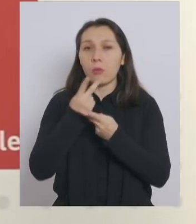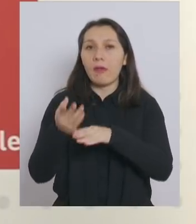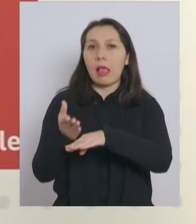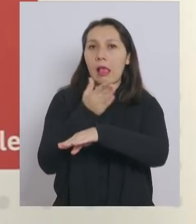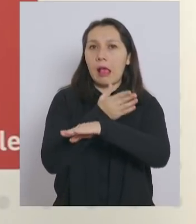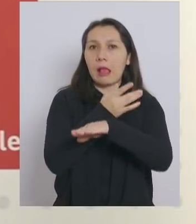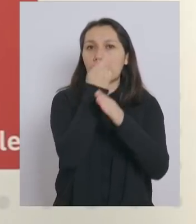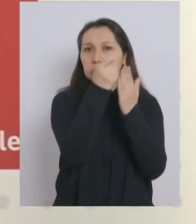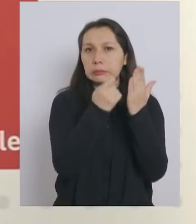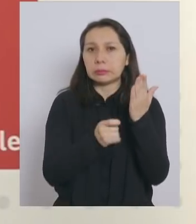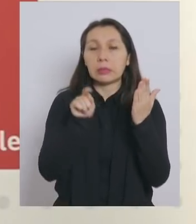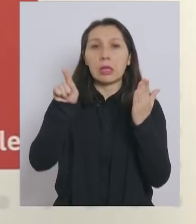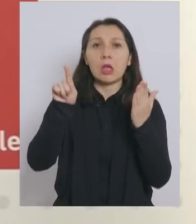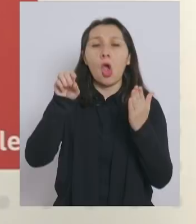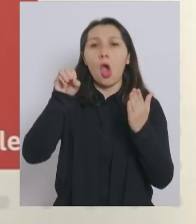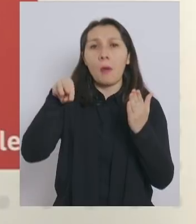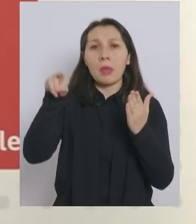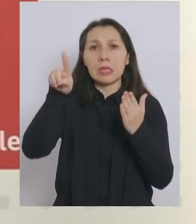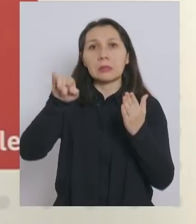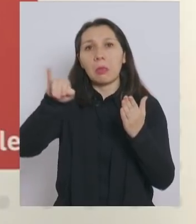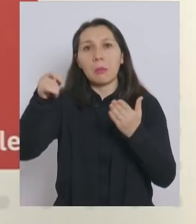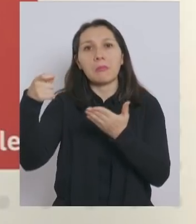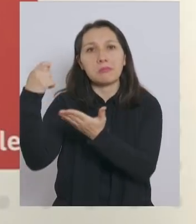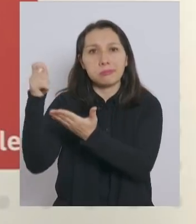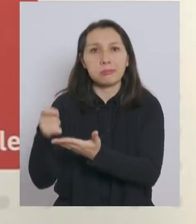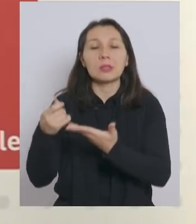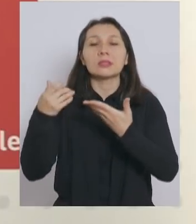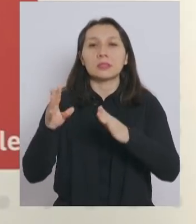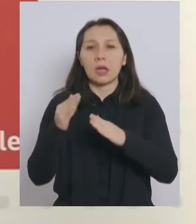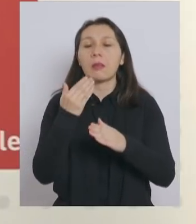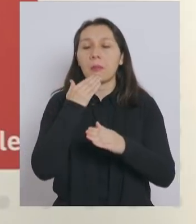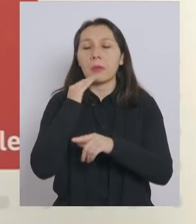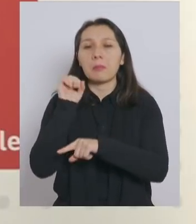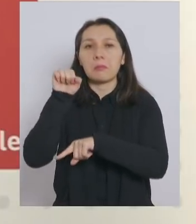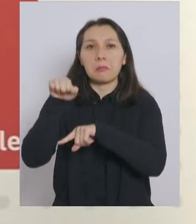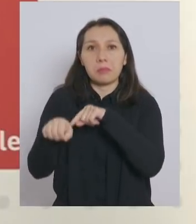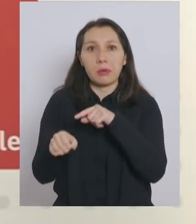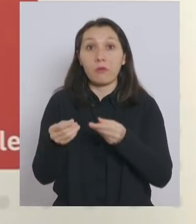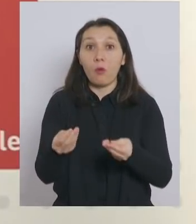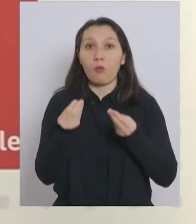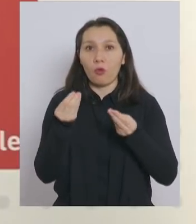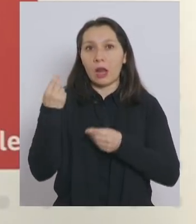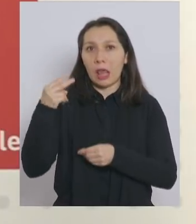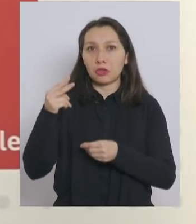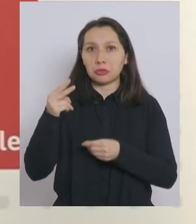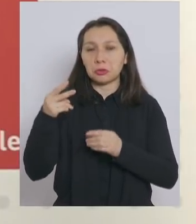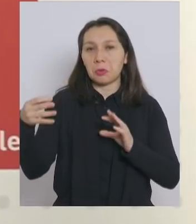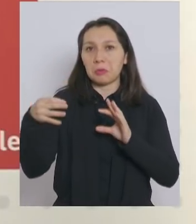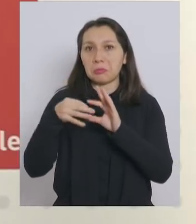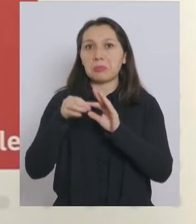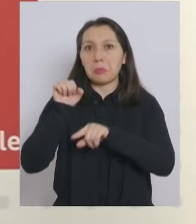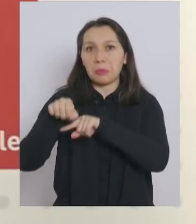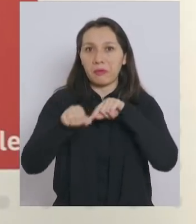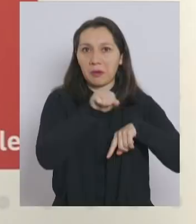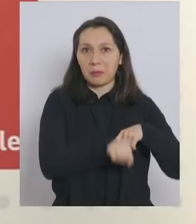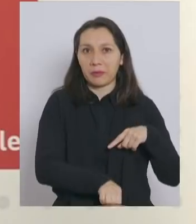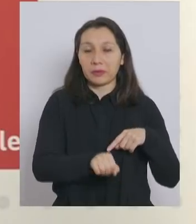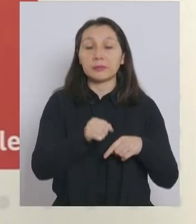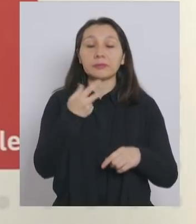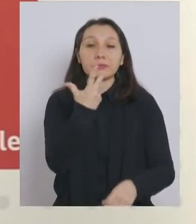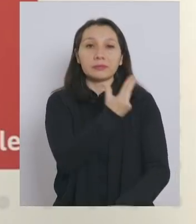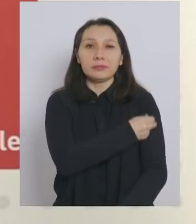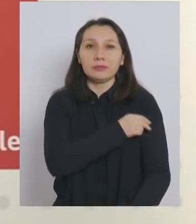de la OMS y hoy día ya también están precalificadas por la OMS, lo que es una muy buena noticia. La vacuna